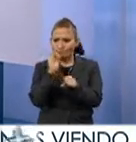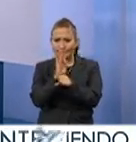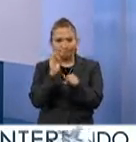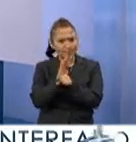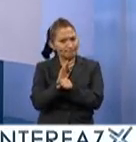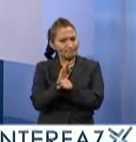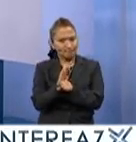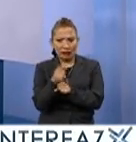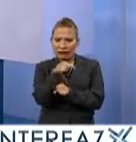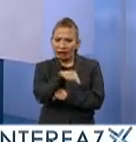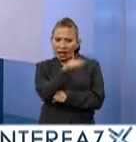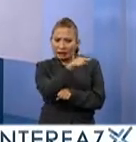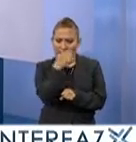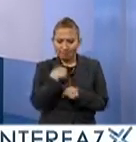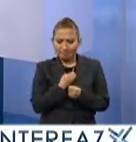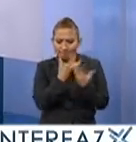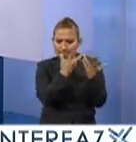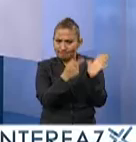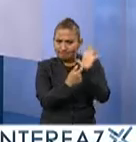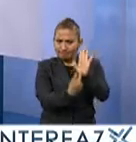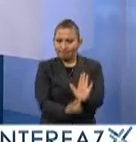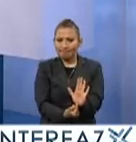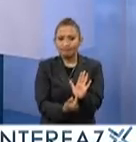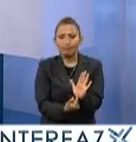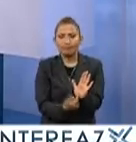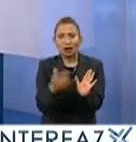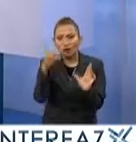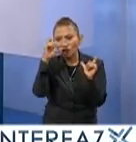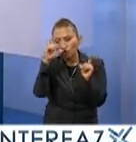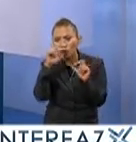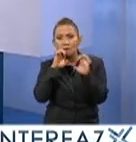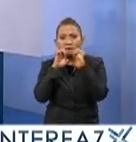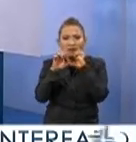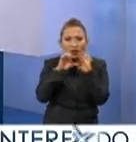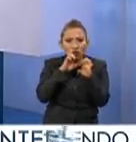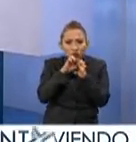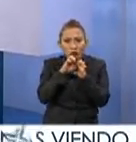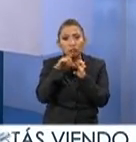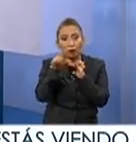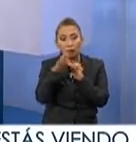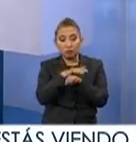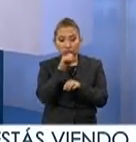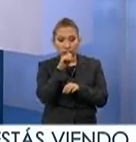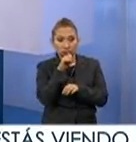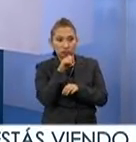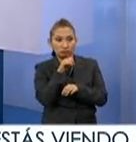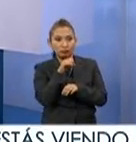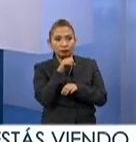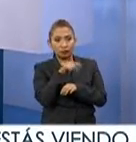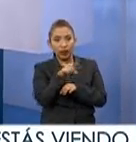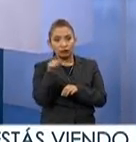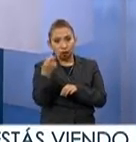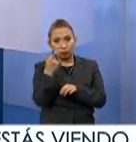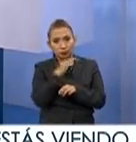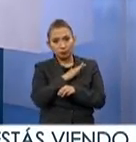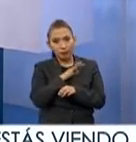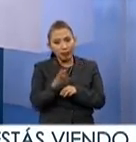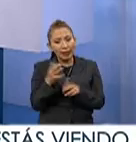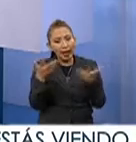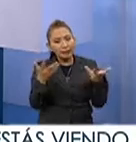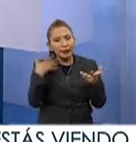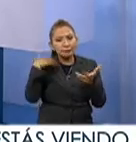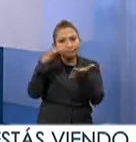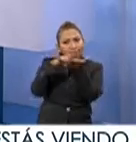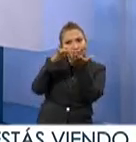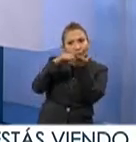capa y espada este tipo de expresiones, el fotoperiodismo, ya que precisamente son posibles, son generadores